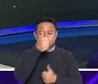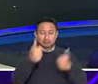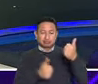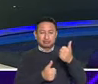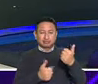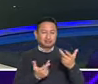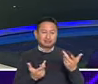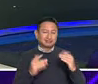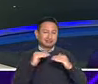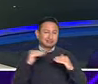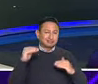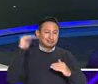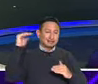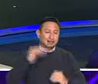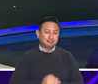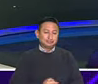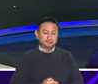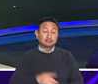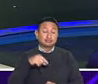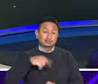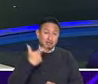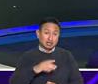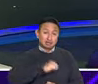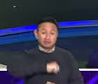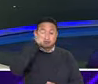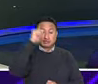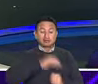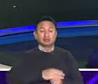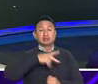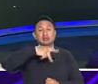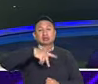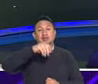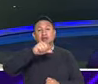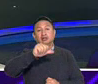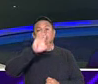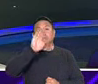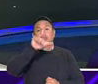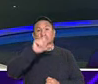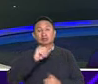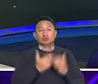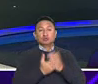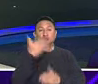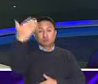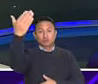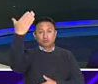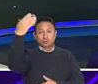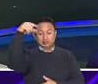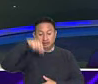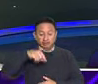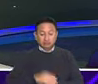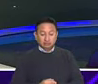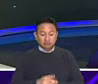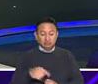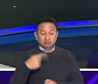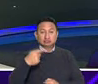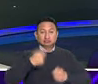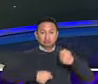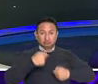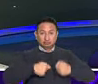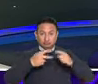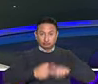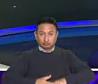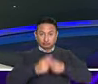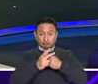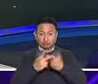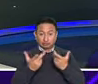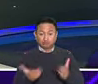respectivas ubicaciones, y claro, ya el virtual ganador es Pavel Muñoz, el alcalde que ejercería desde el mes de mayo, y para